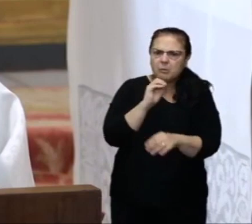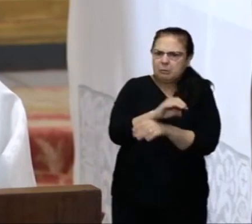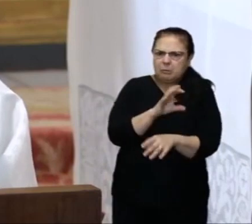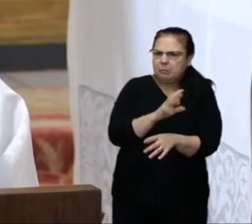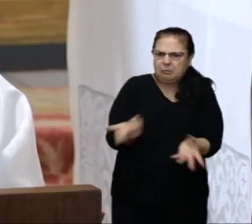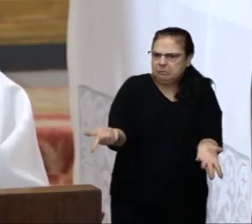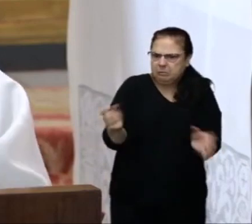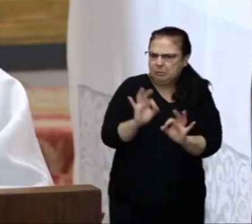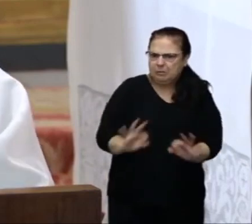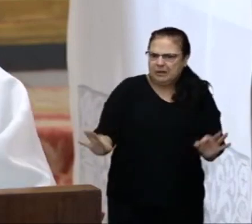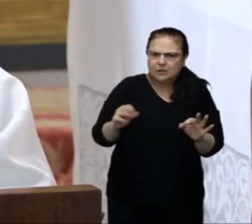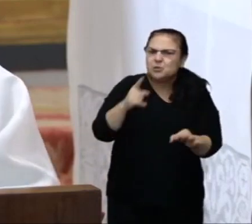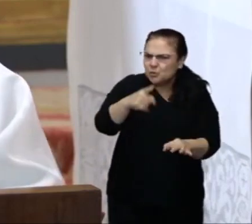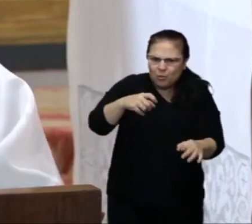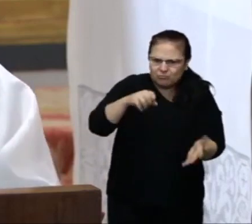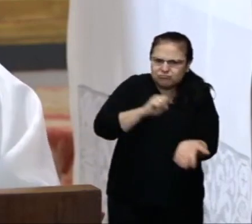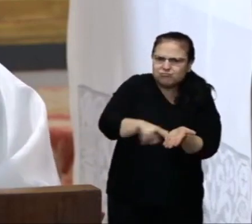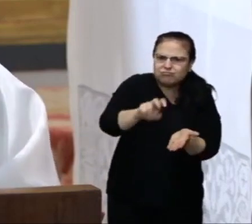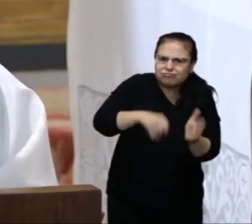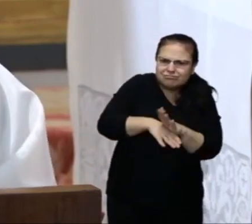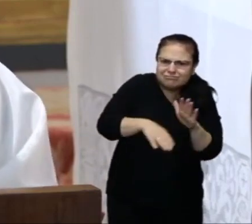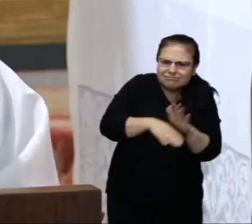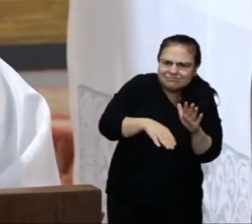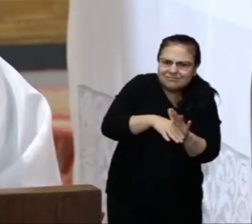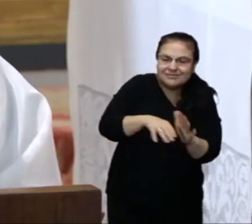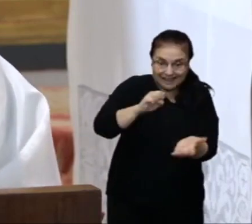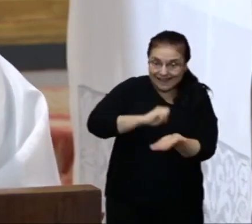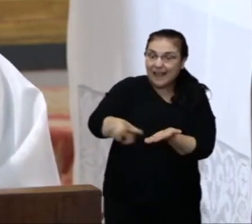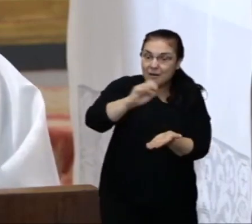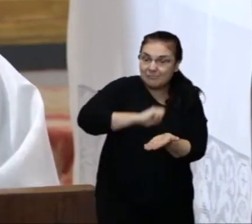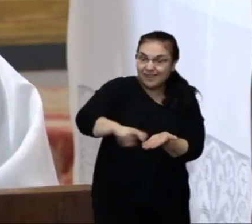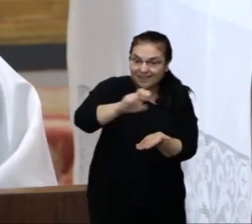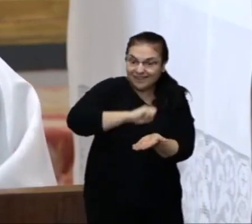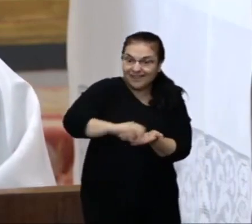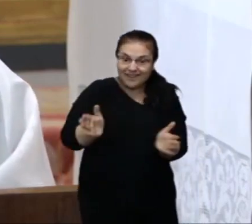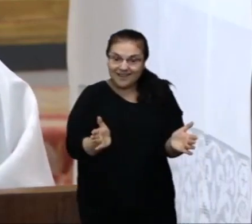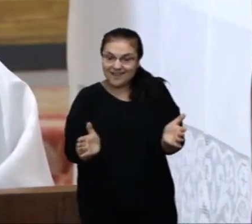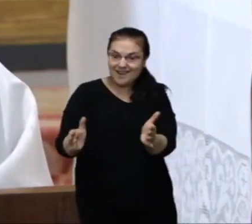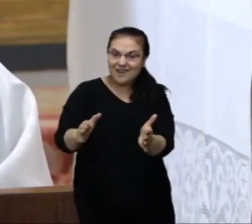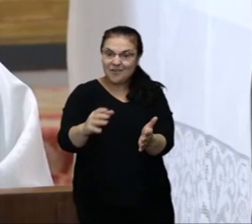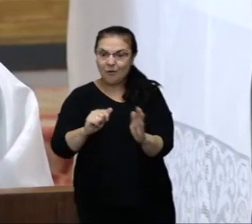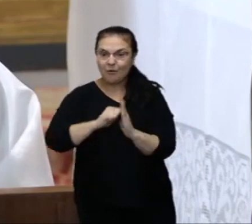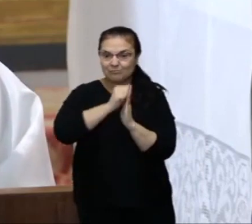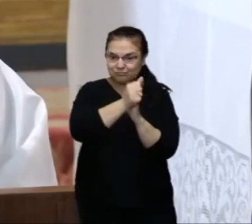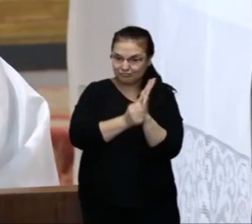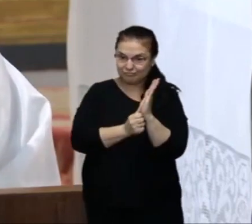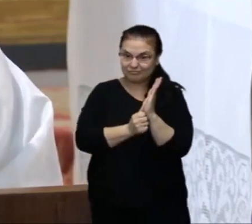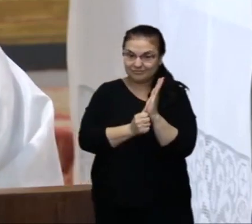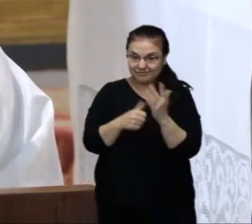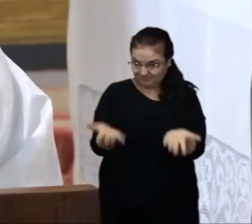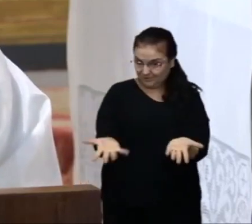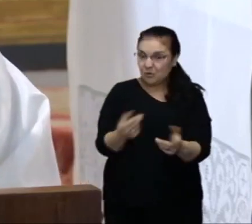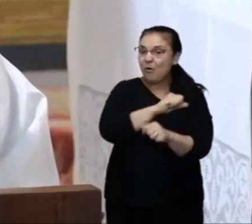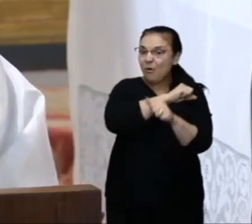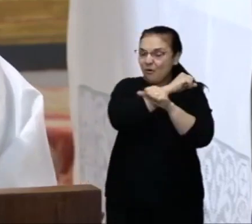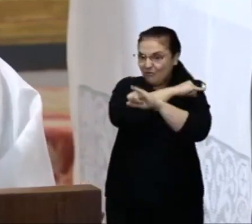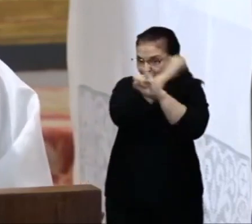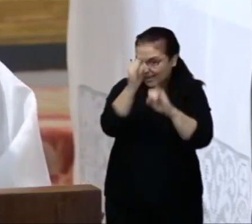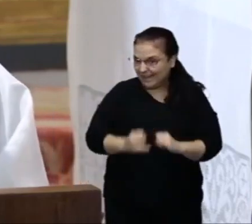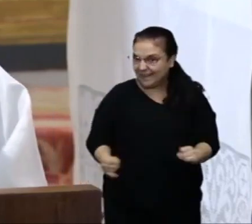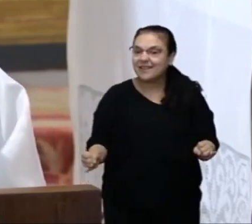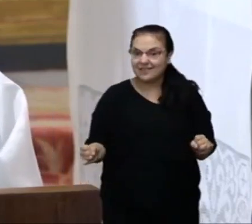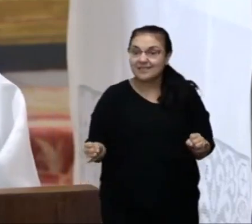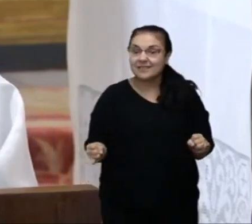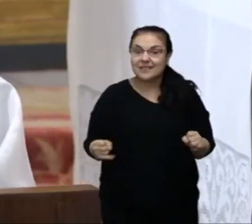tu camino del Adviento y serás feliz si pasas por el camino, la subida al monte,